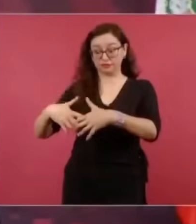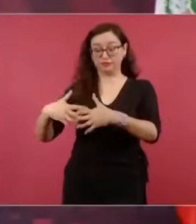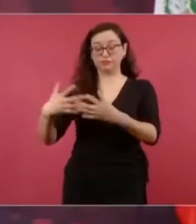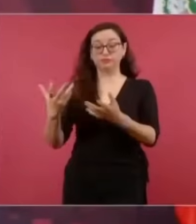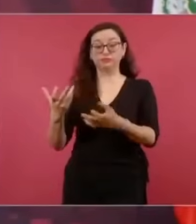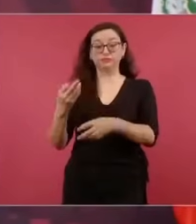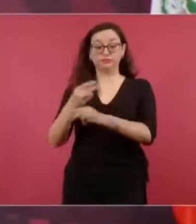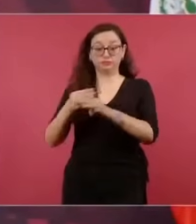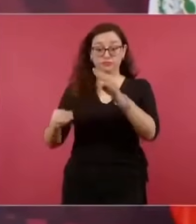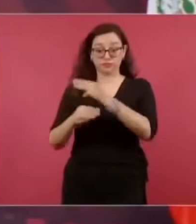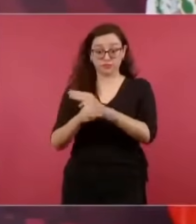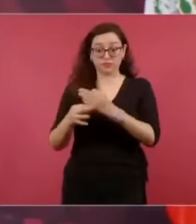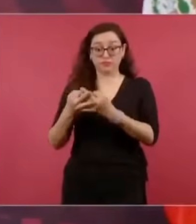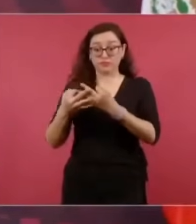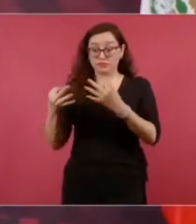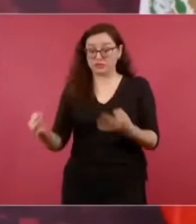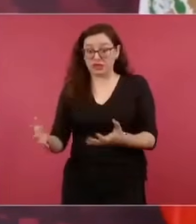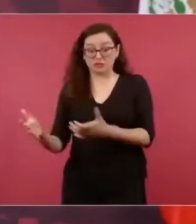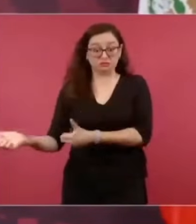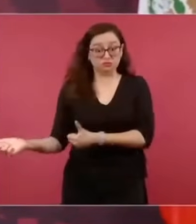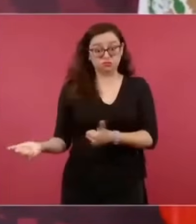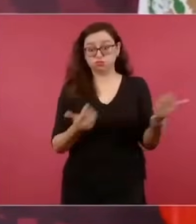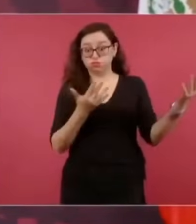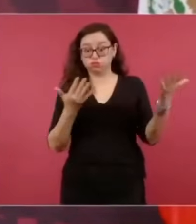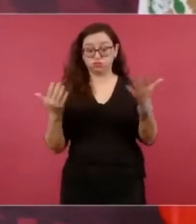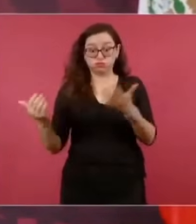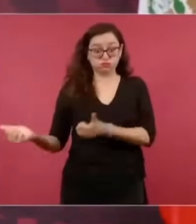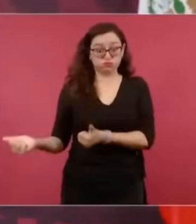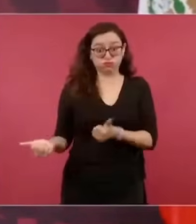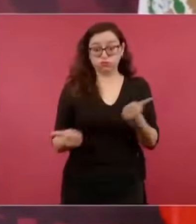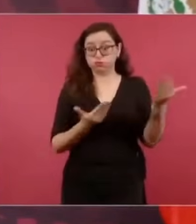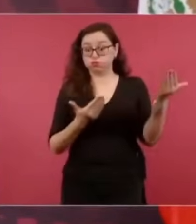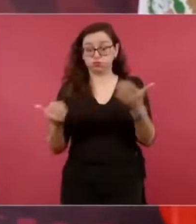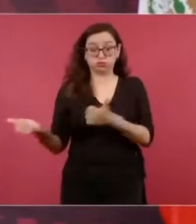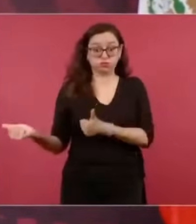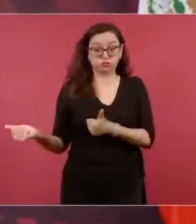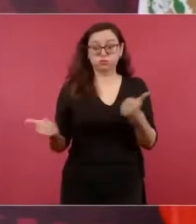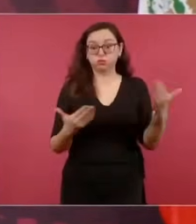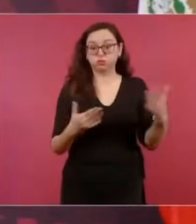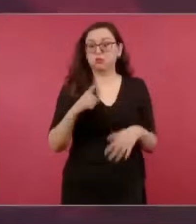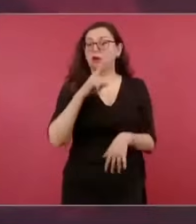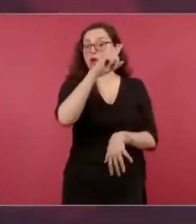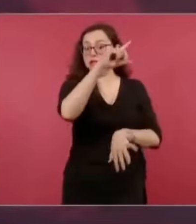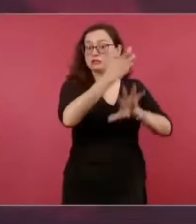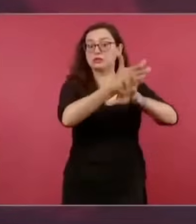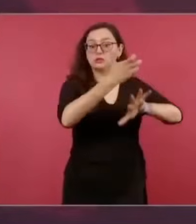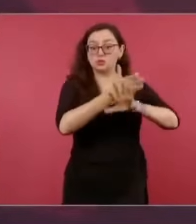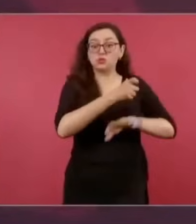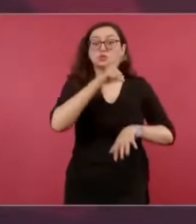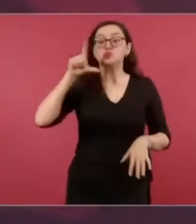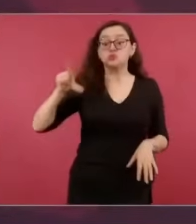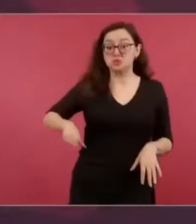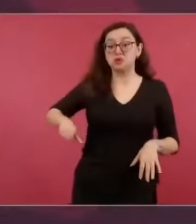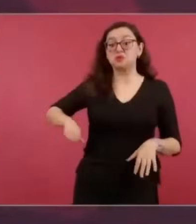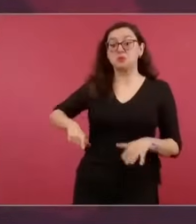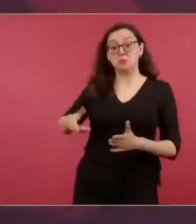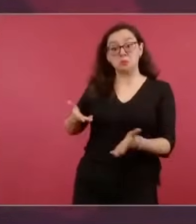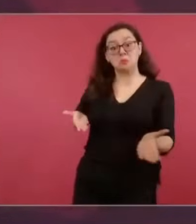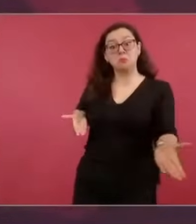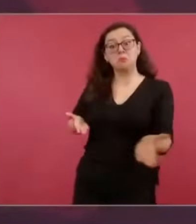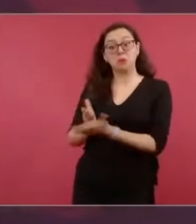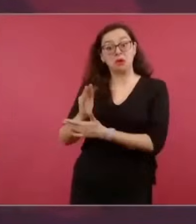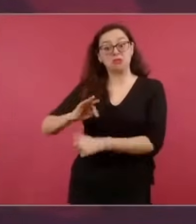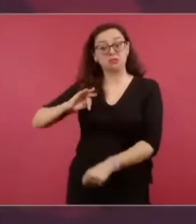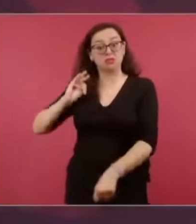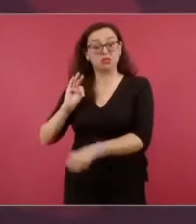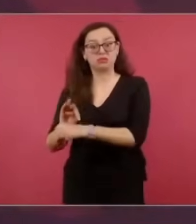Decir, esta es una empresa de Estados Unidos y la quieren expropiar y así